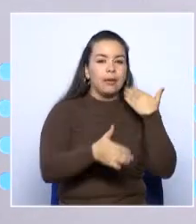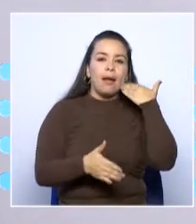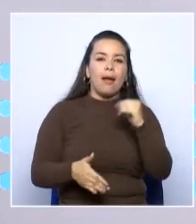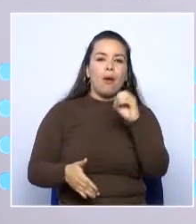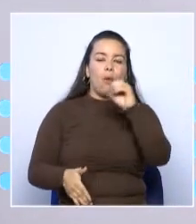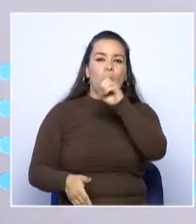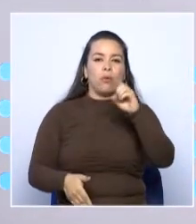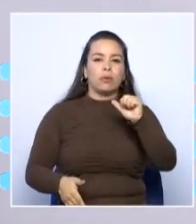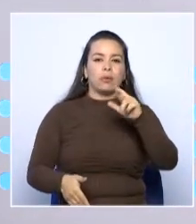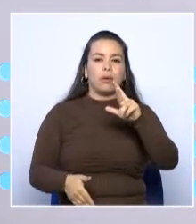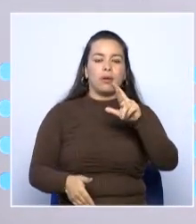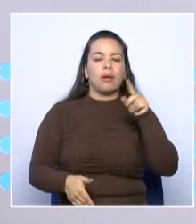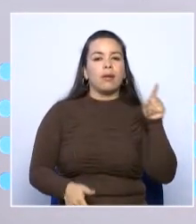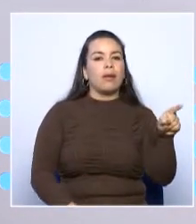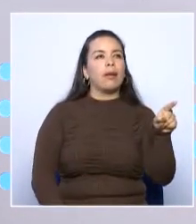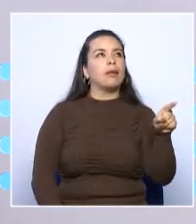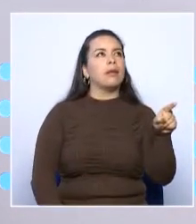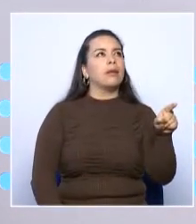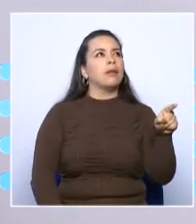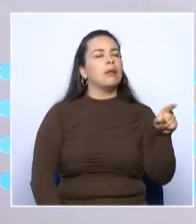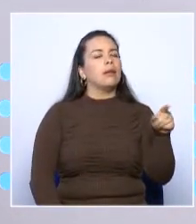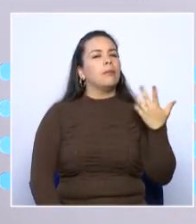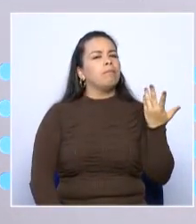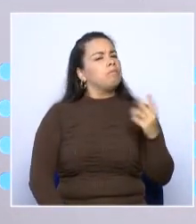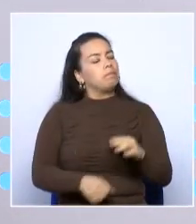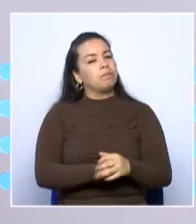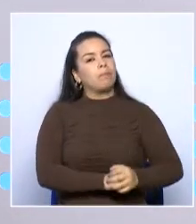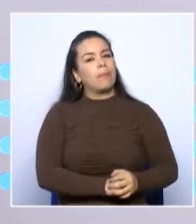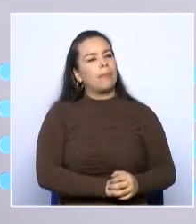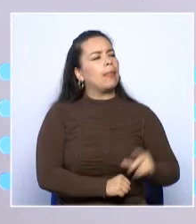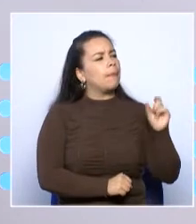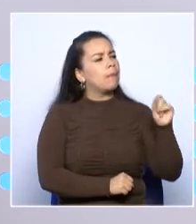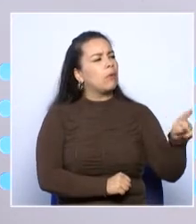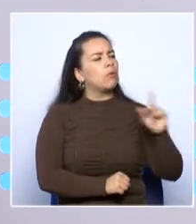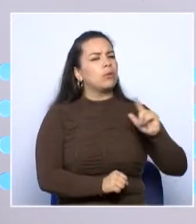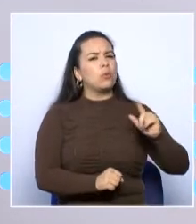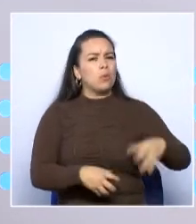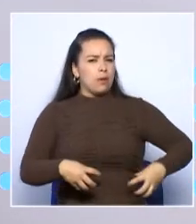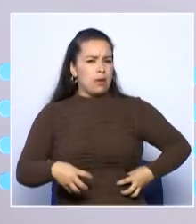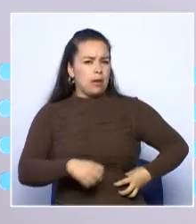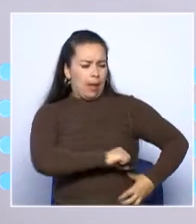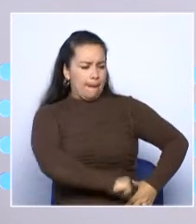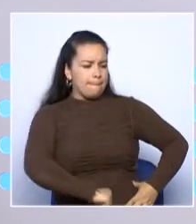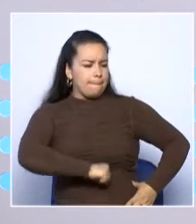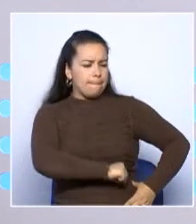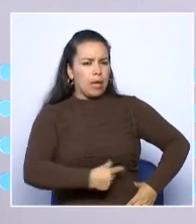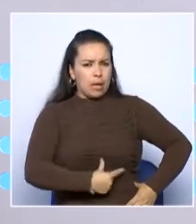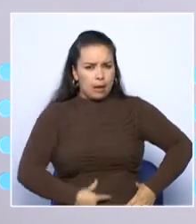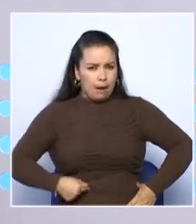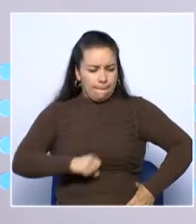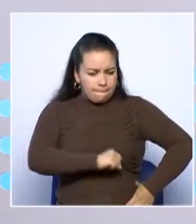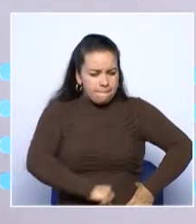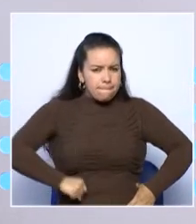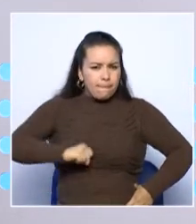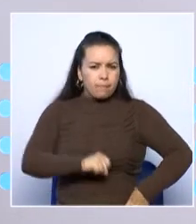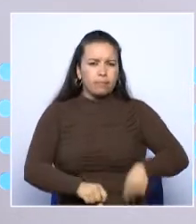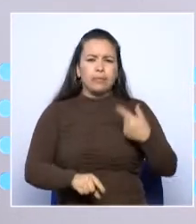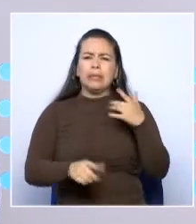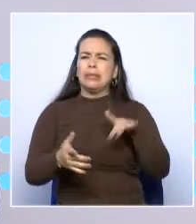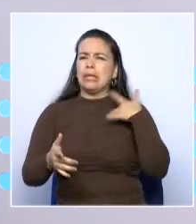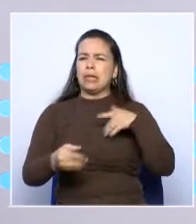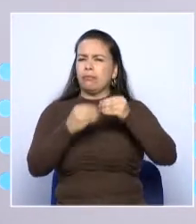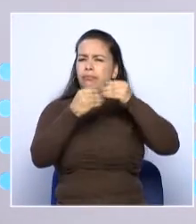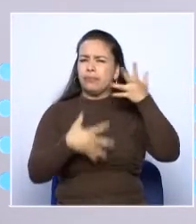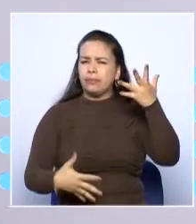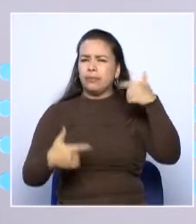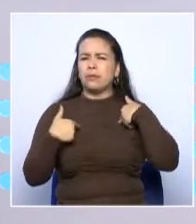Oscar. Pero hablemos un poco de la ecografía de hígado y de vesícula ante tanta sintomatología. Me